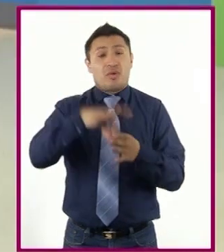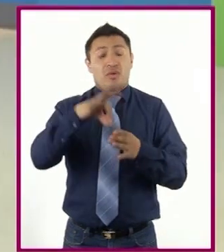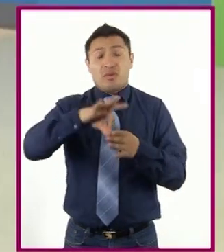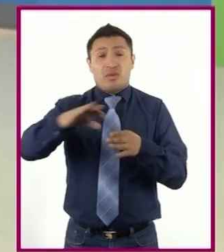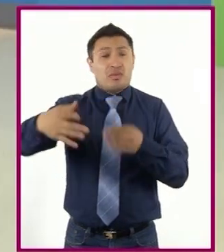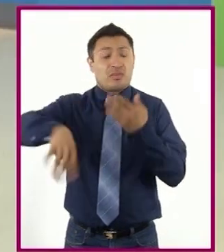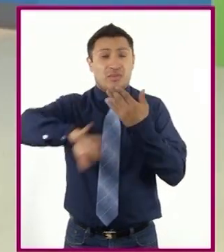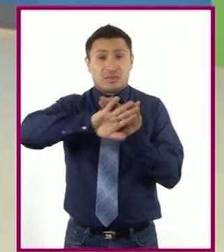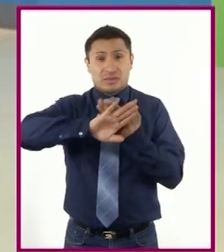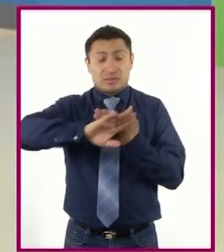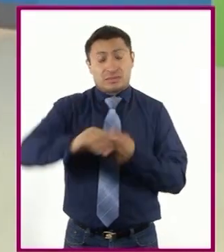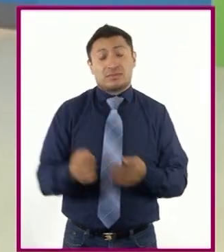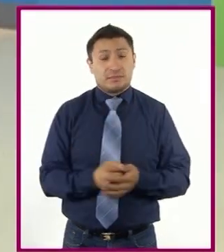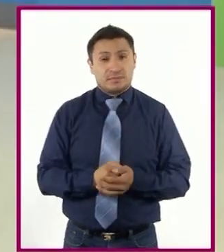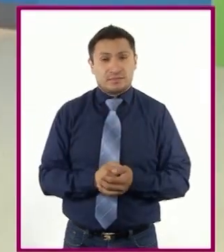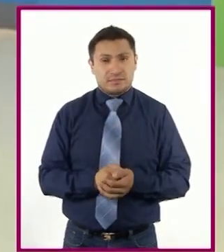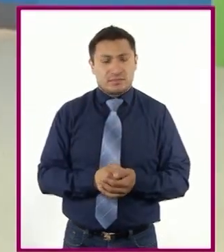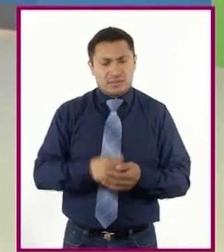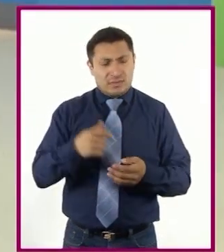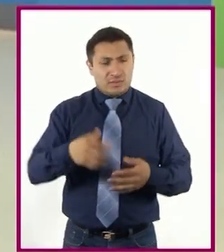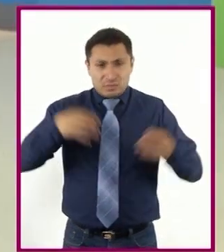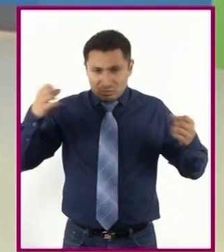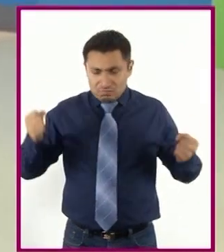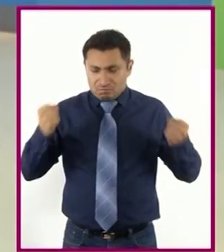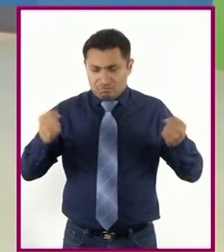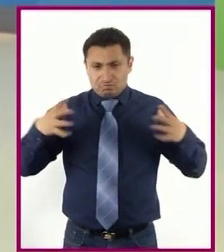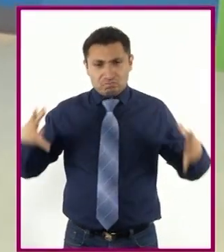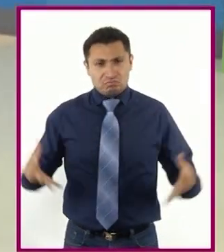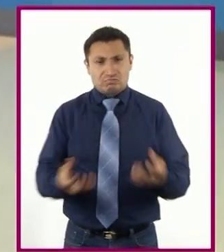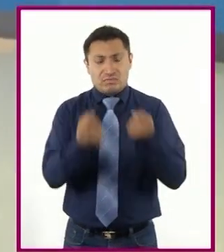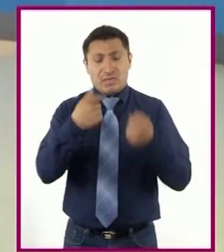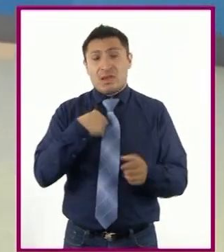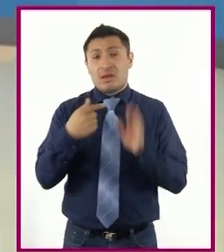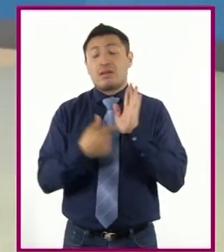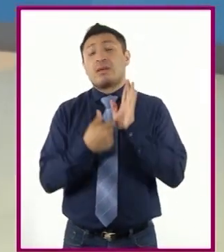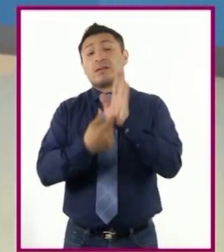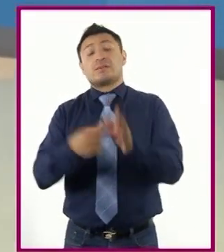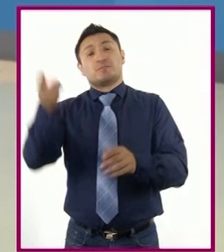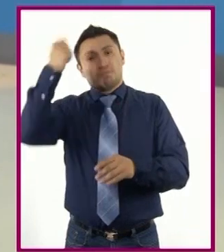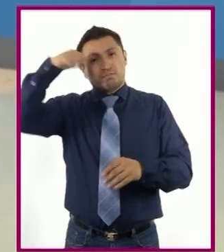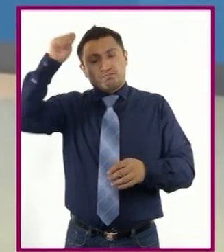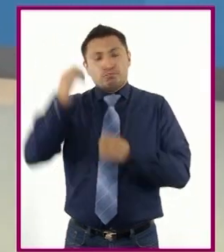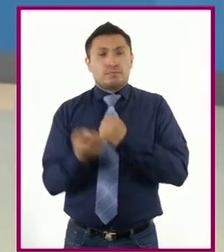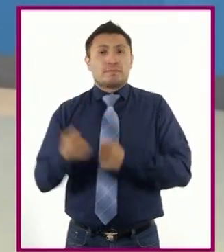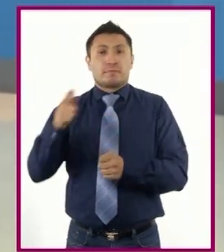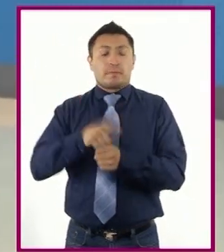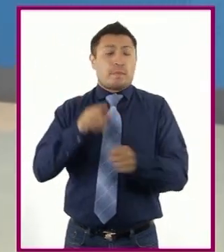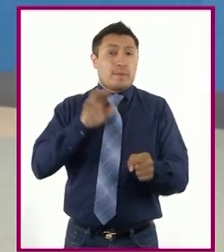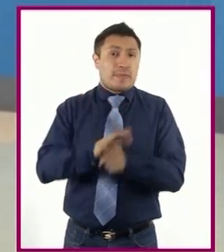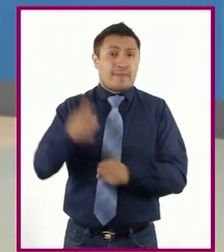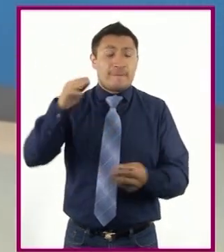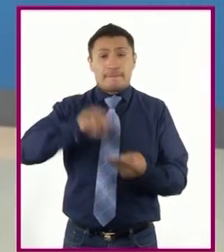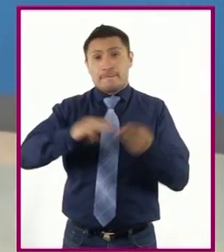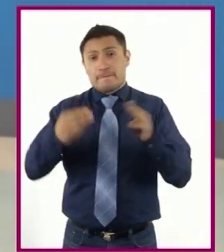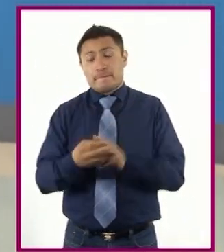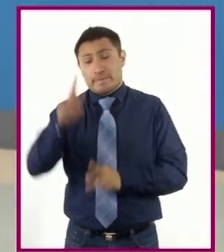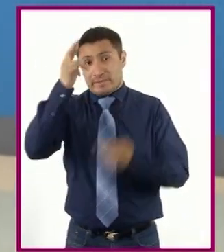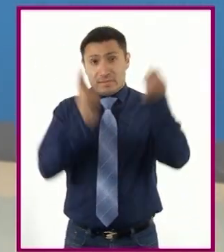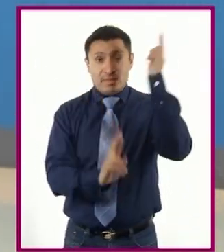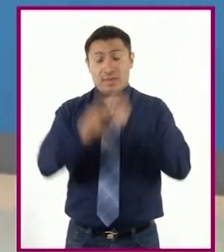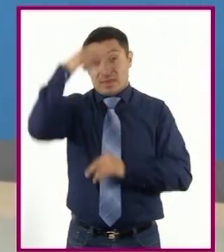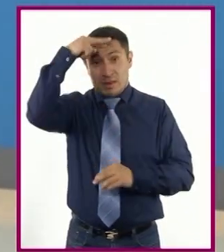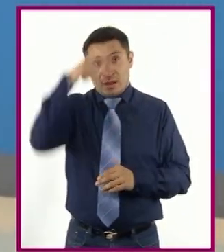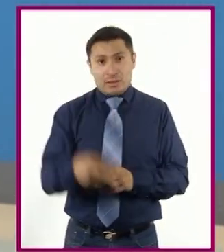contra. Fortalecida con el éxito, les he expuesto algunas teorías sociales sobre las causas de las revoluciones de